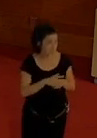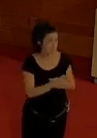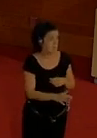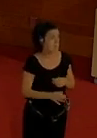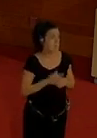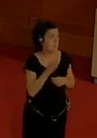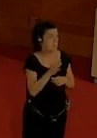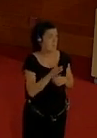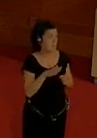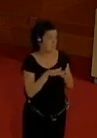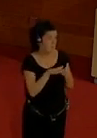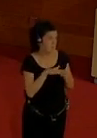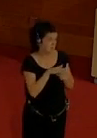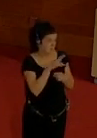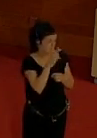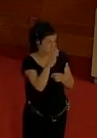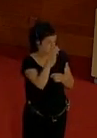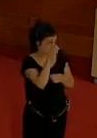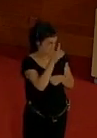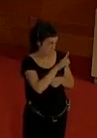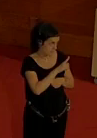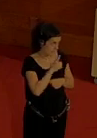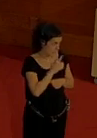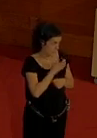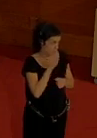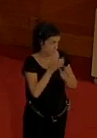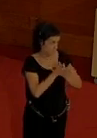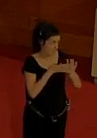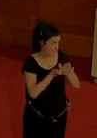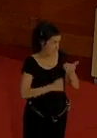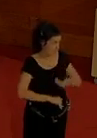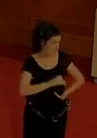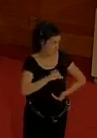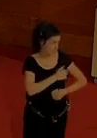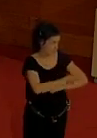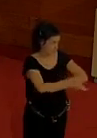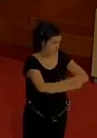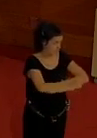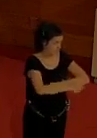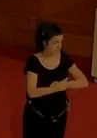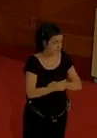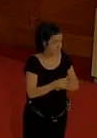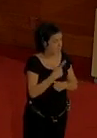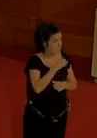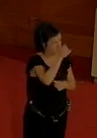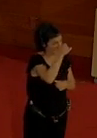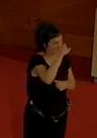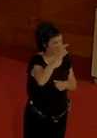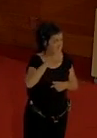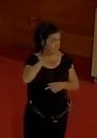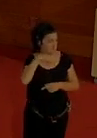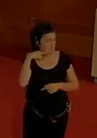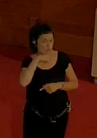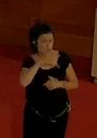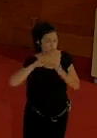hablamos de los en el contexto clásico de competencia estratégica India depende fundamentalmente de Rusia en cuanto a